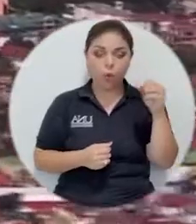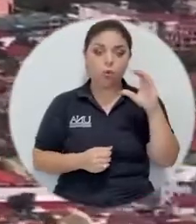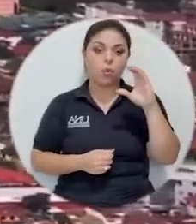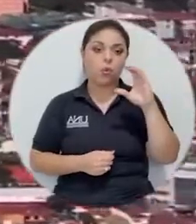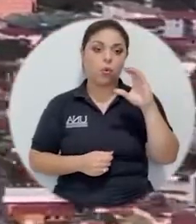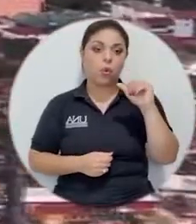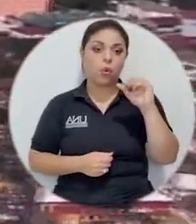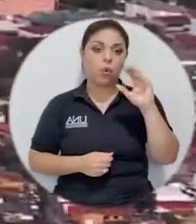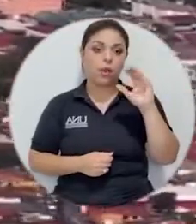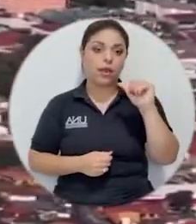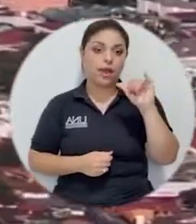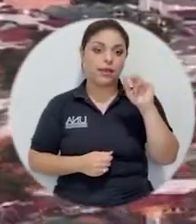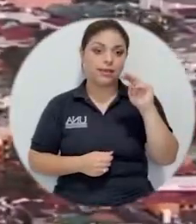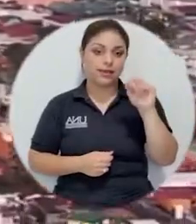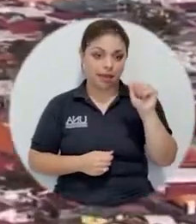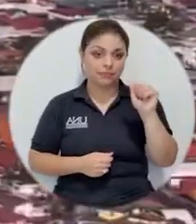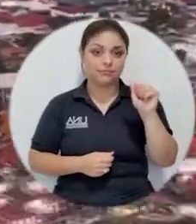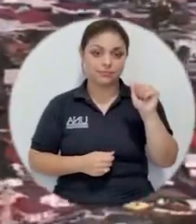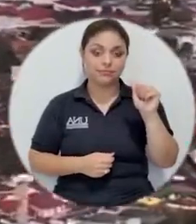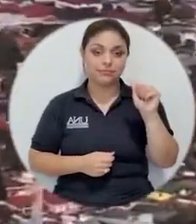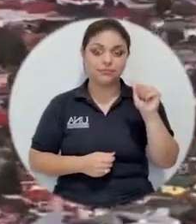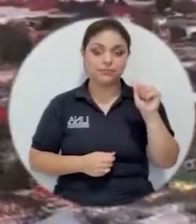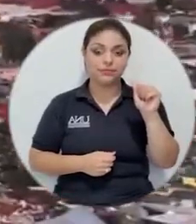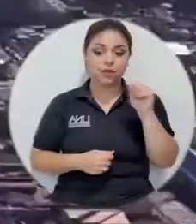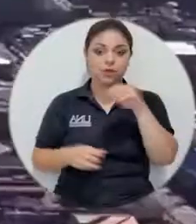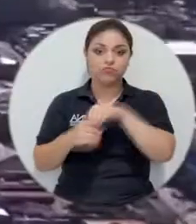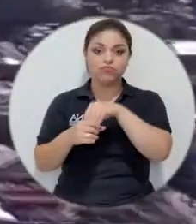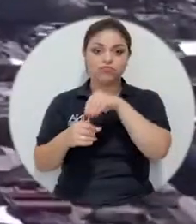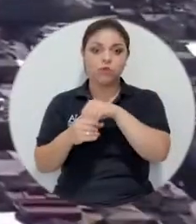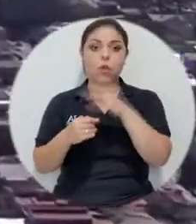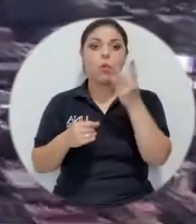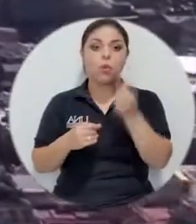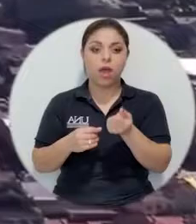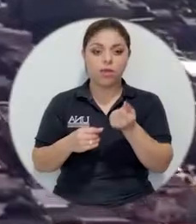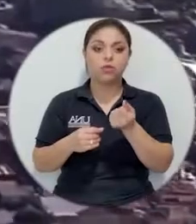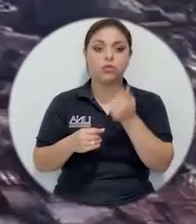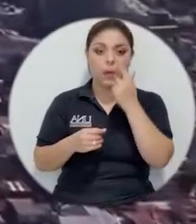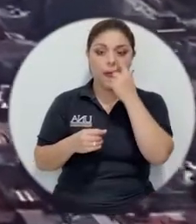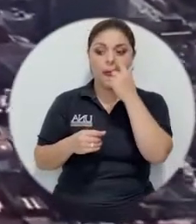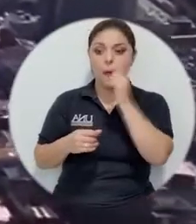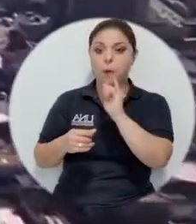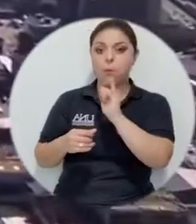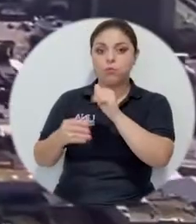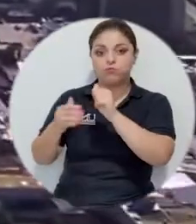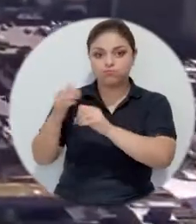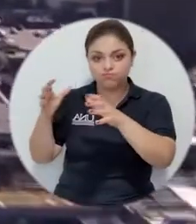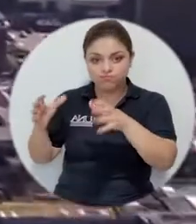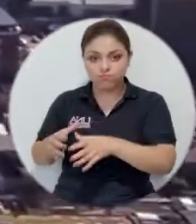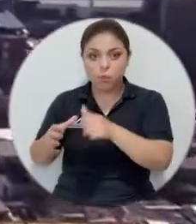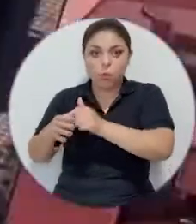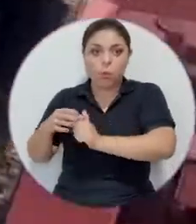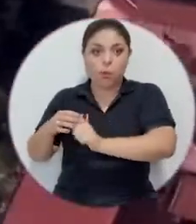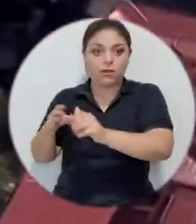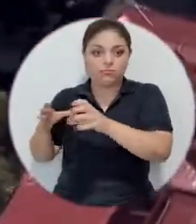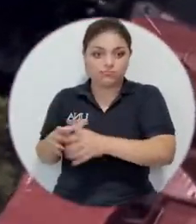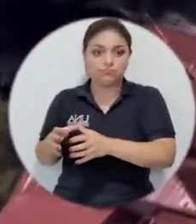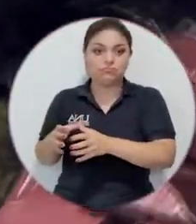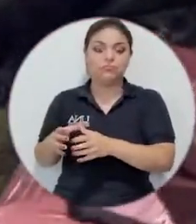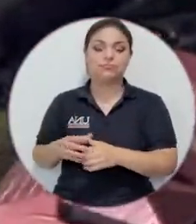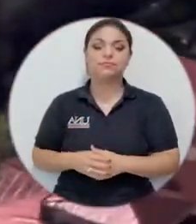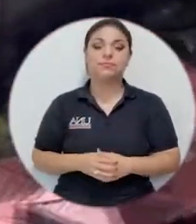que en los últimos 3 años ha roto todos los récords previos de incautación. Lo que dicen